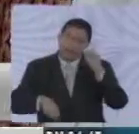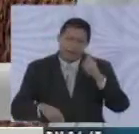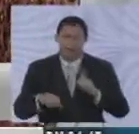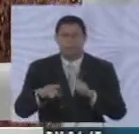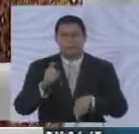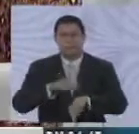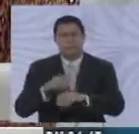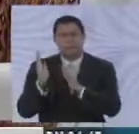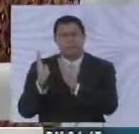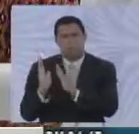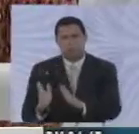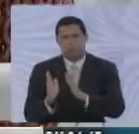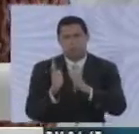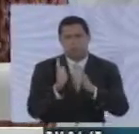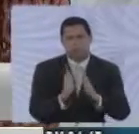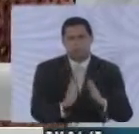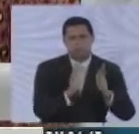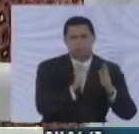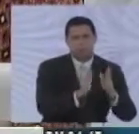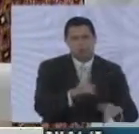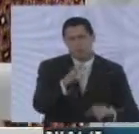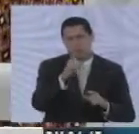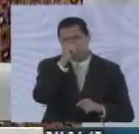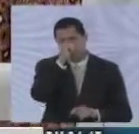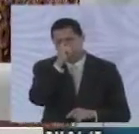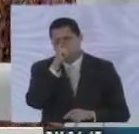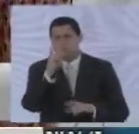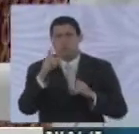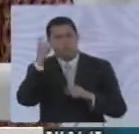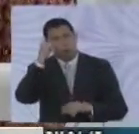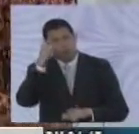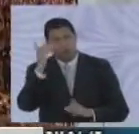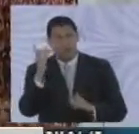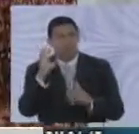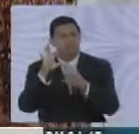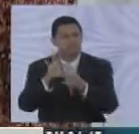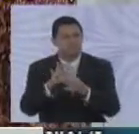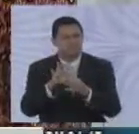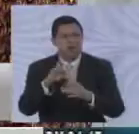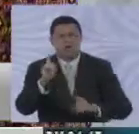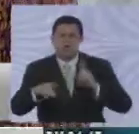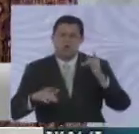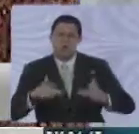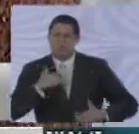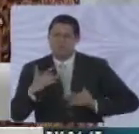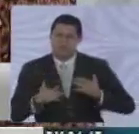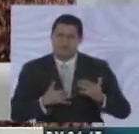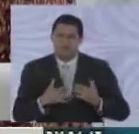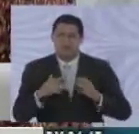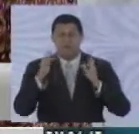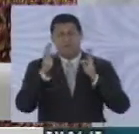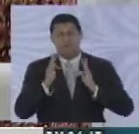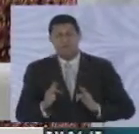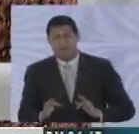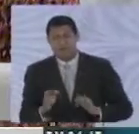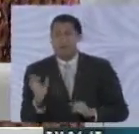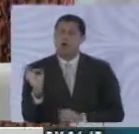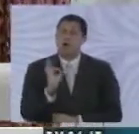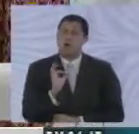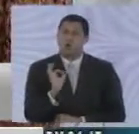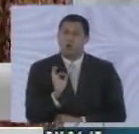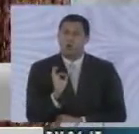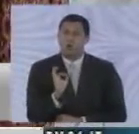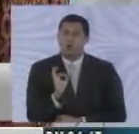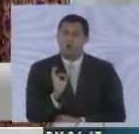periodos del año o en periodos durante el día, relacionado a alguna actividad física o relacionada a